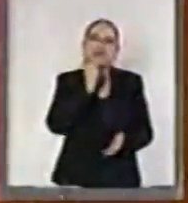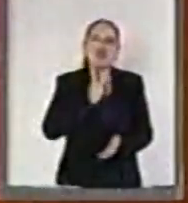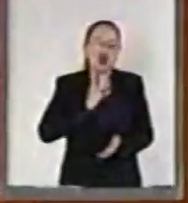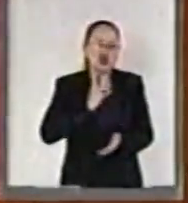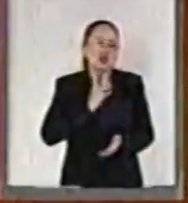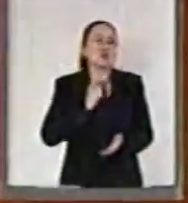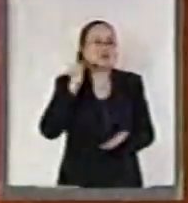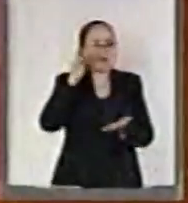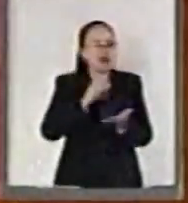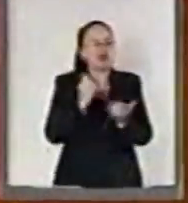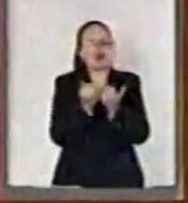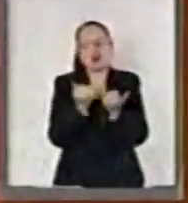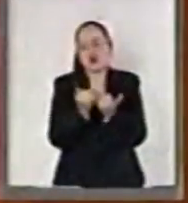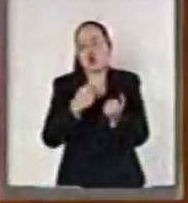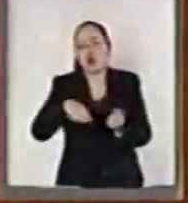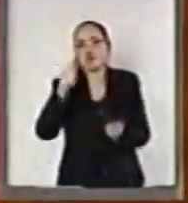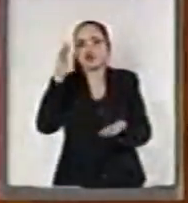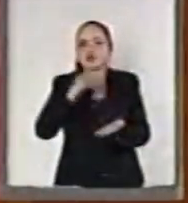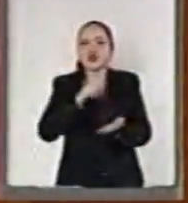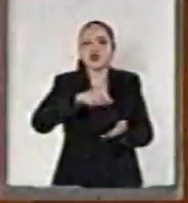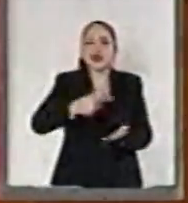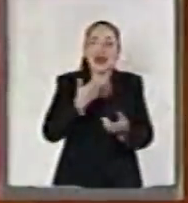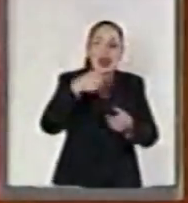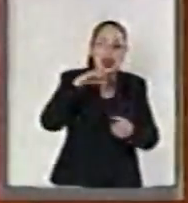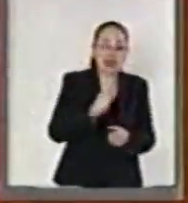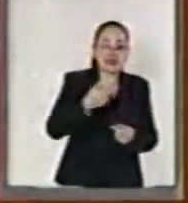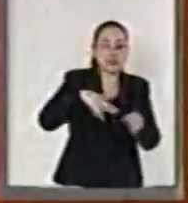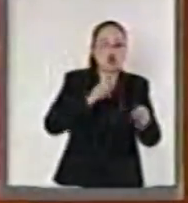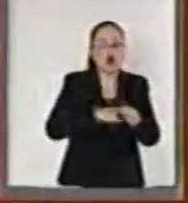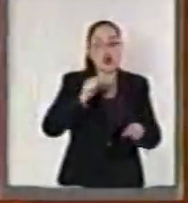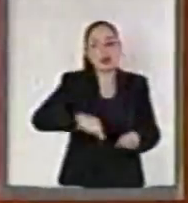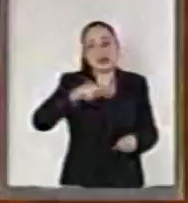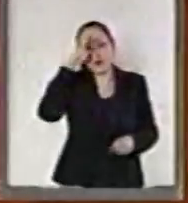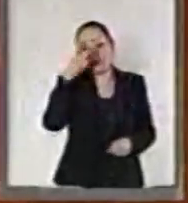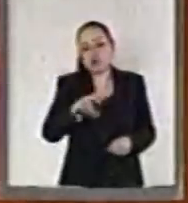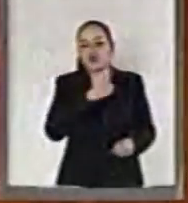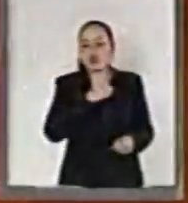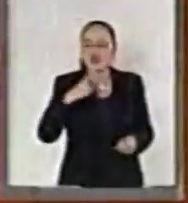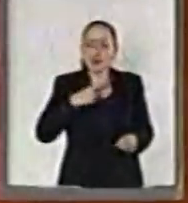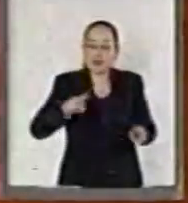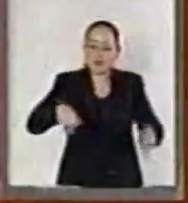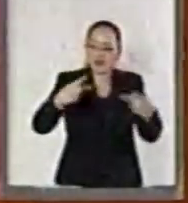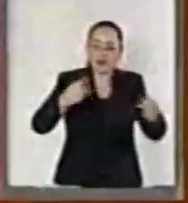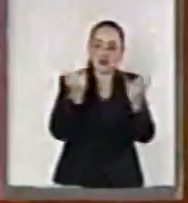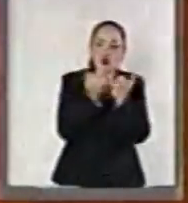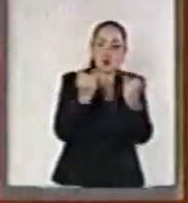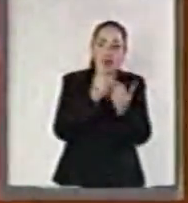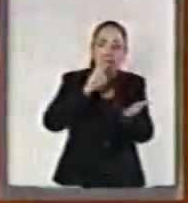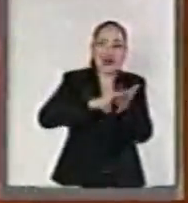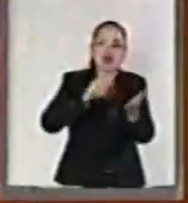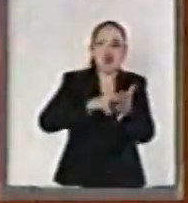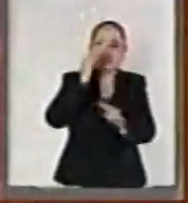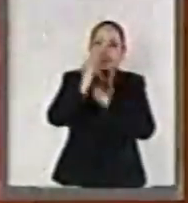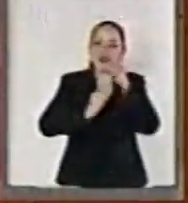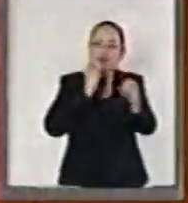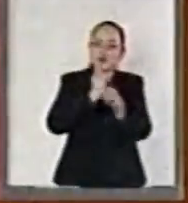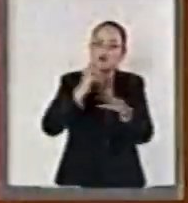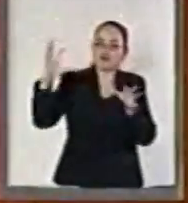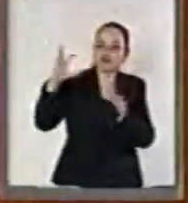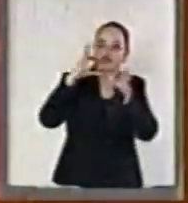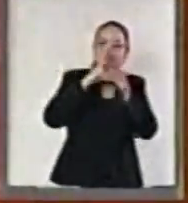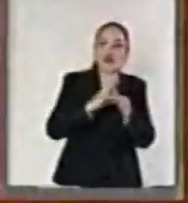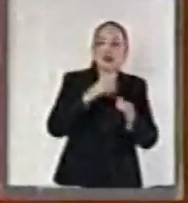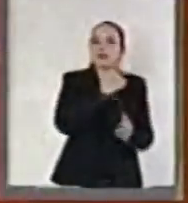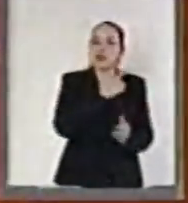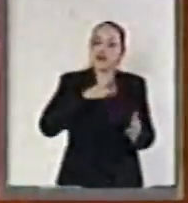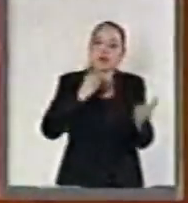petróleo. El gas natural producido en México debe venderse al precio internacional, es decir, también debería de tender a